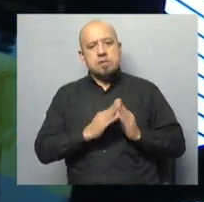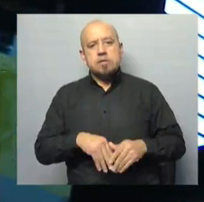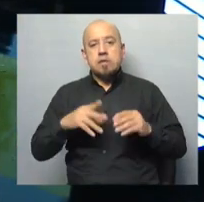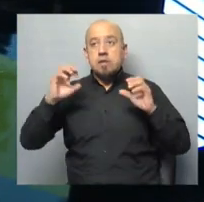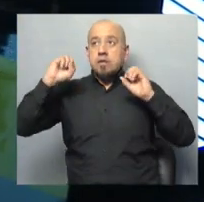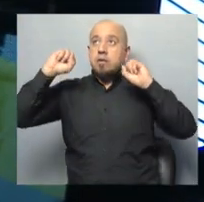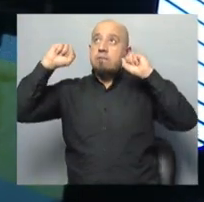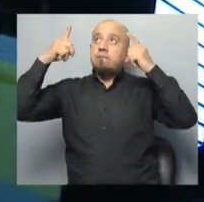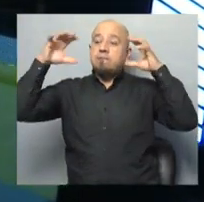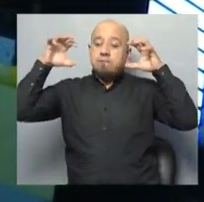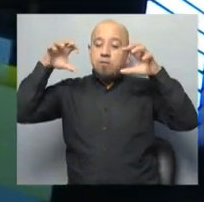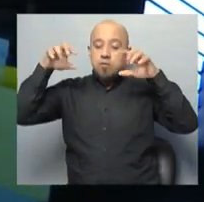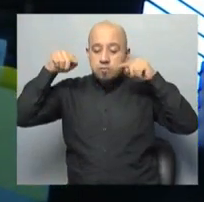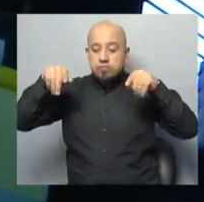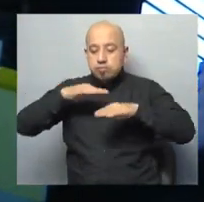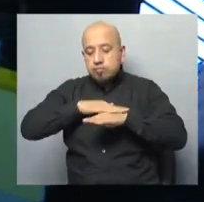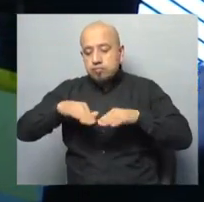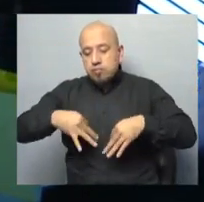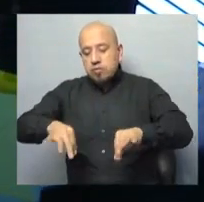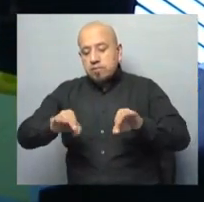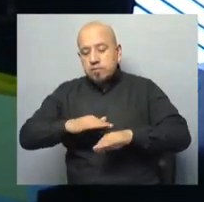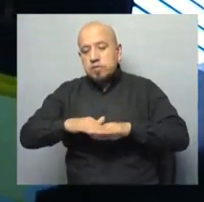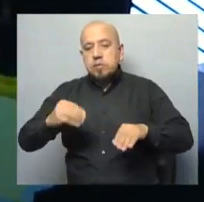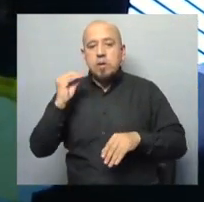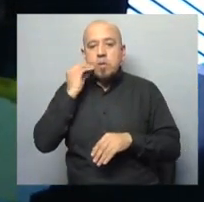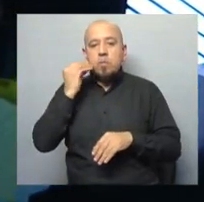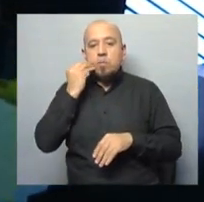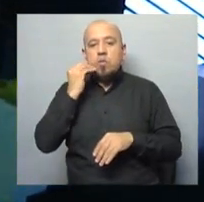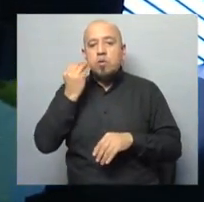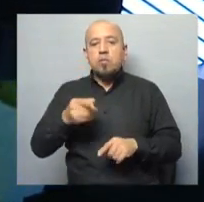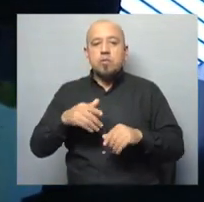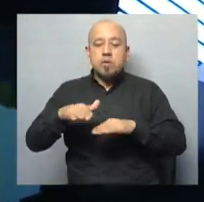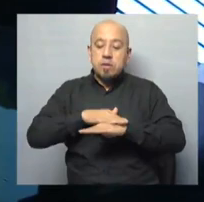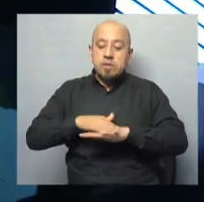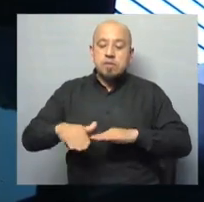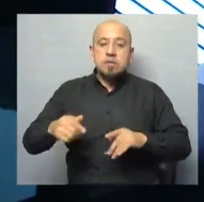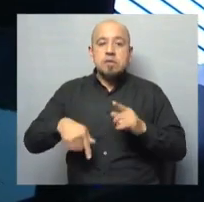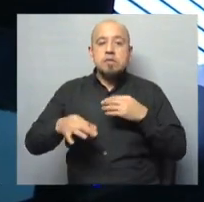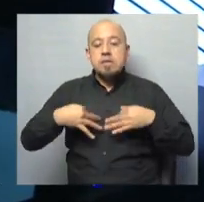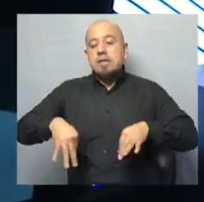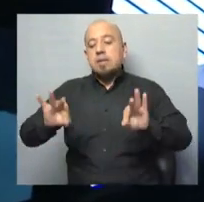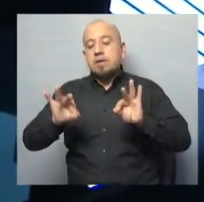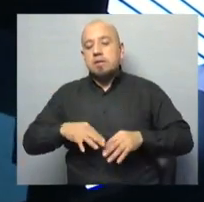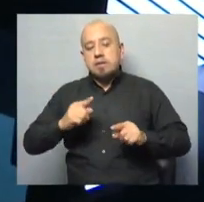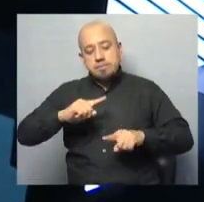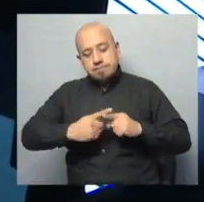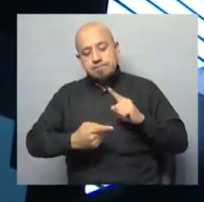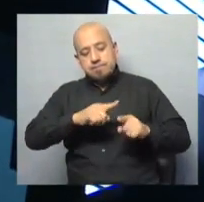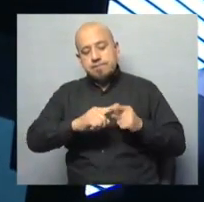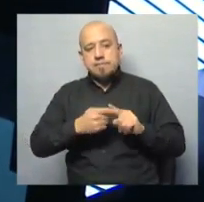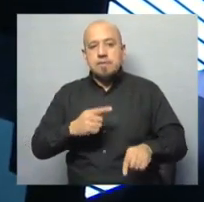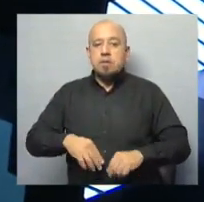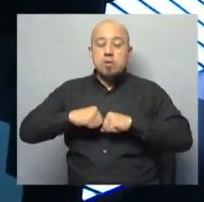ilumina una alfombra el polvillo sobre la mesa ratona la manta tejida sobre el